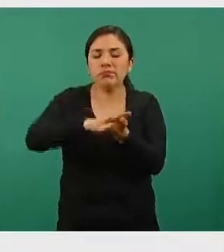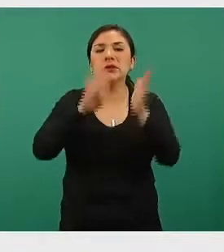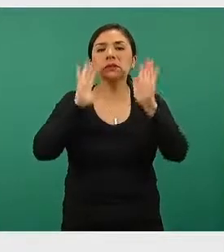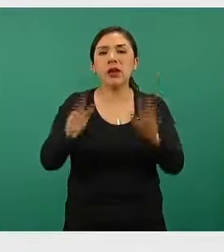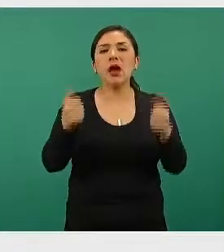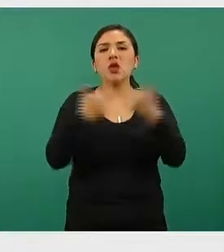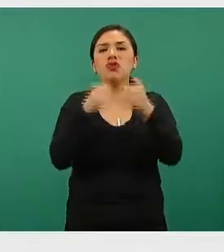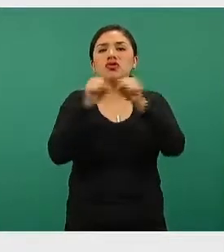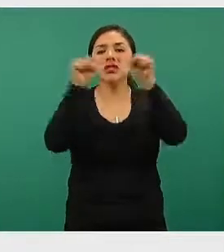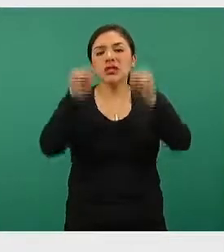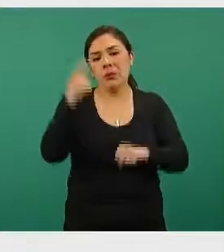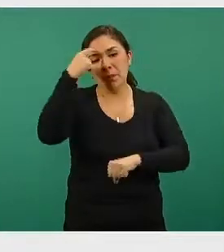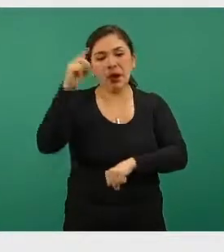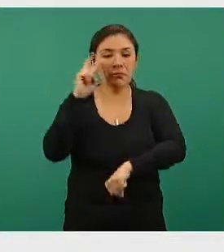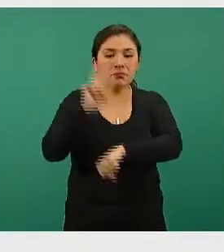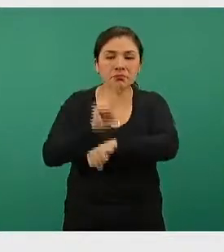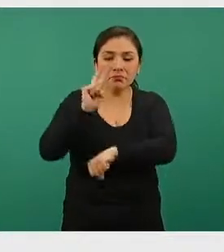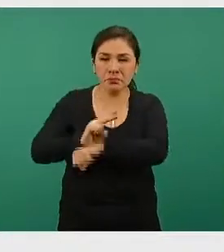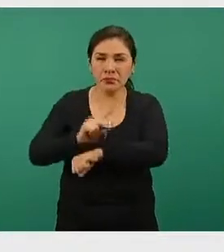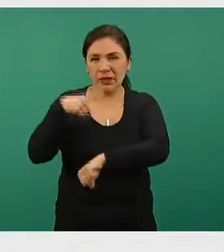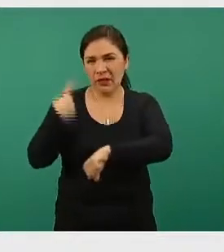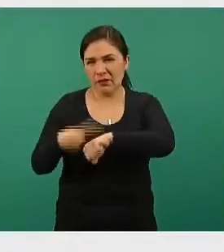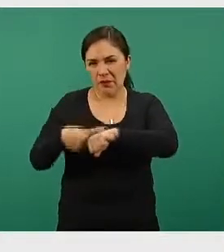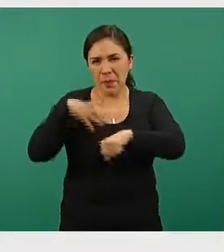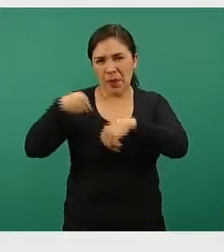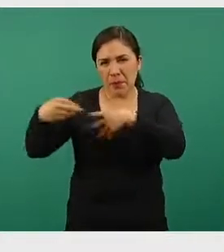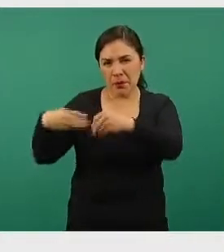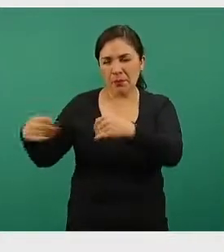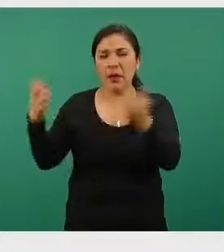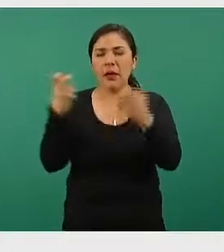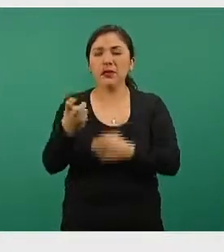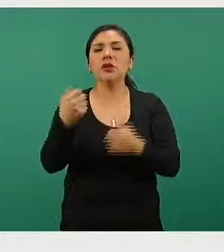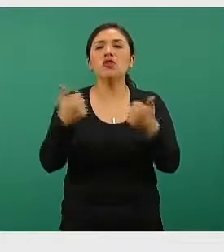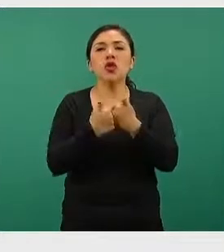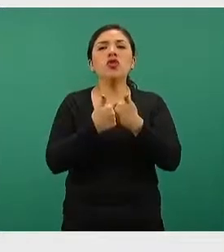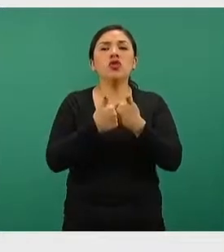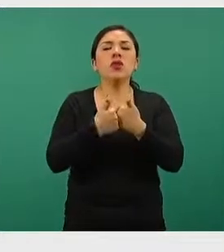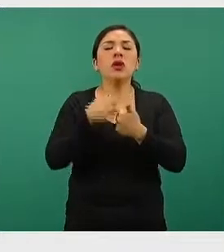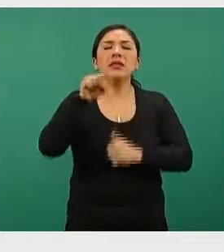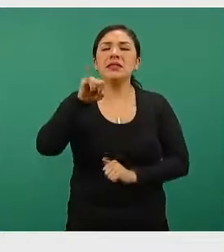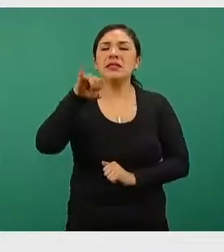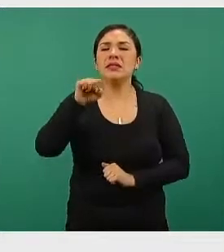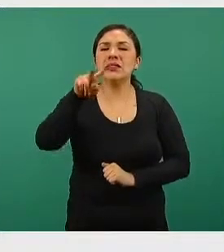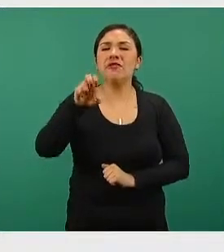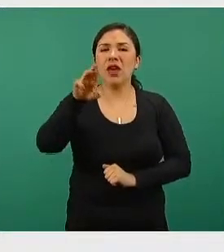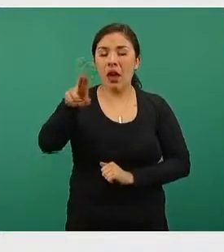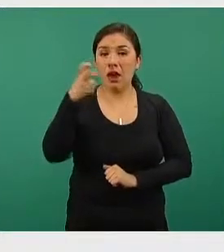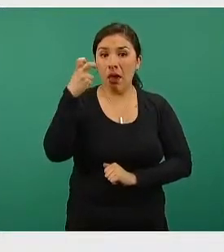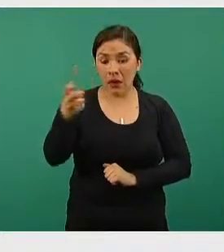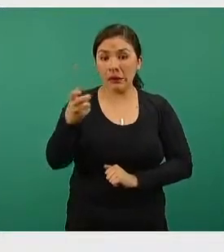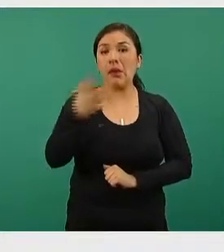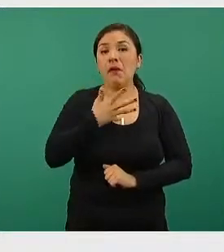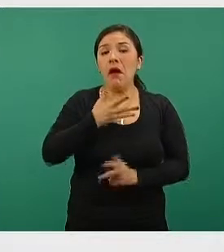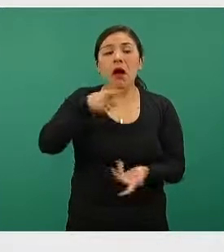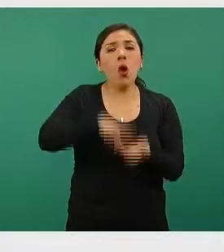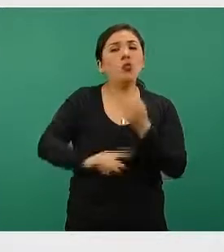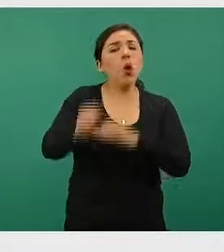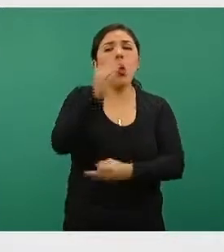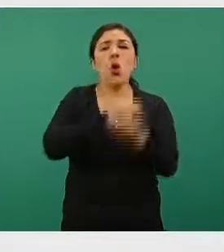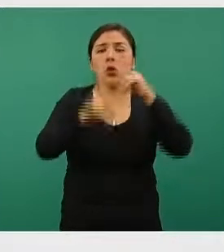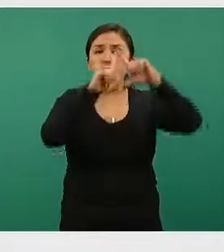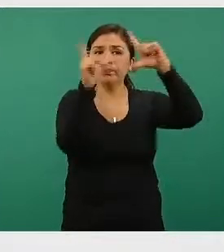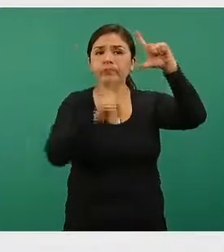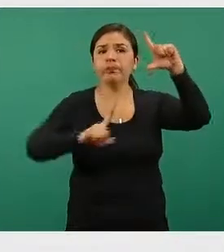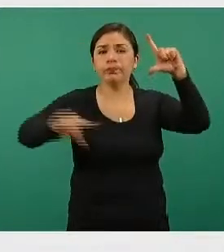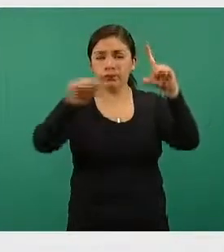de vigilancia epidemiológica y específicamente el sistema informático que es el SISBER, en donde todas las unidades del